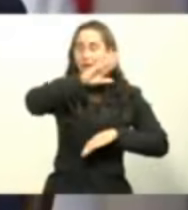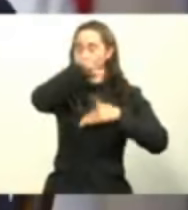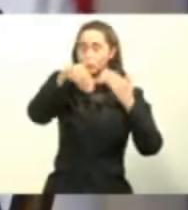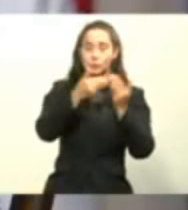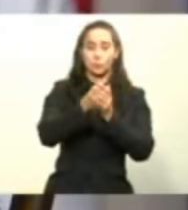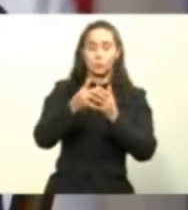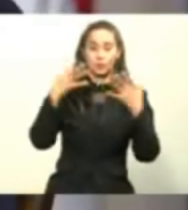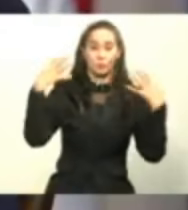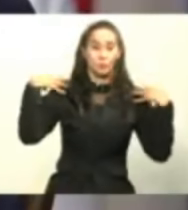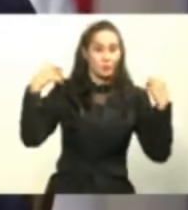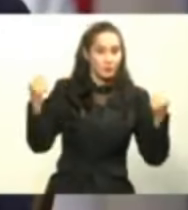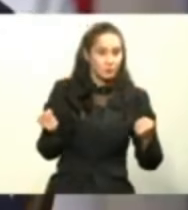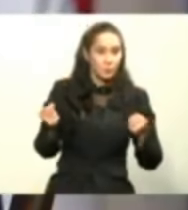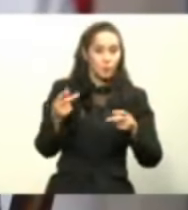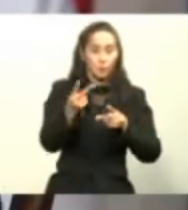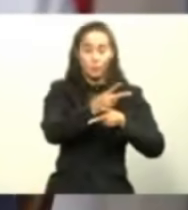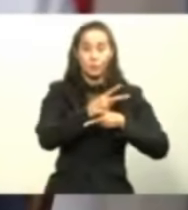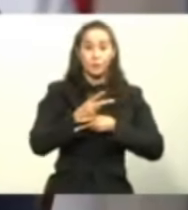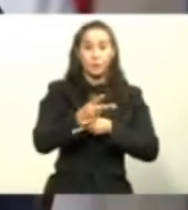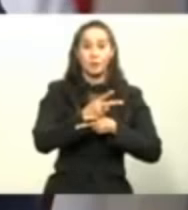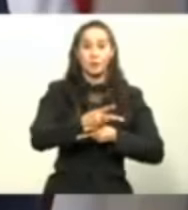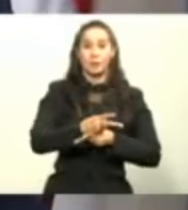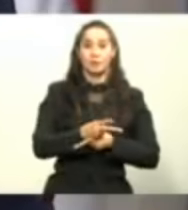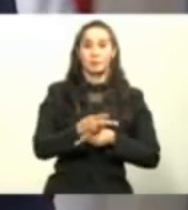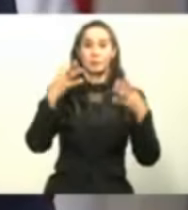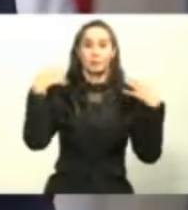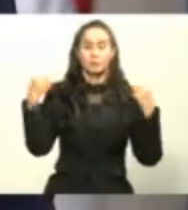por su salud, por la salud del país.